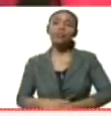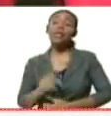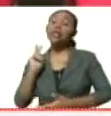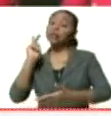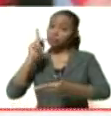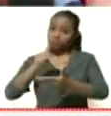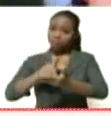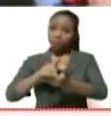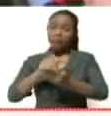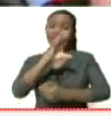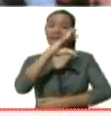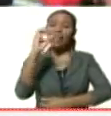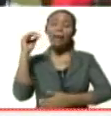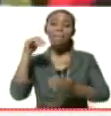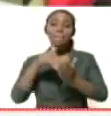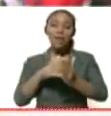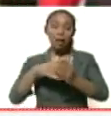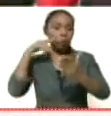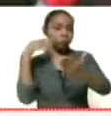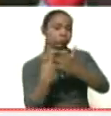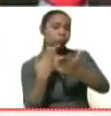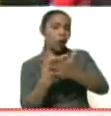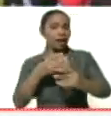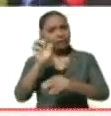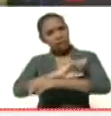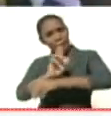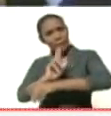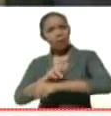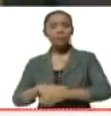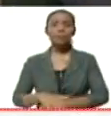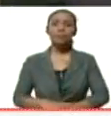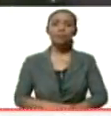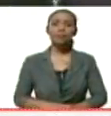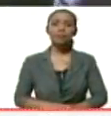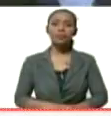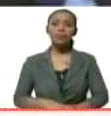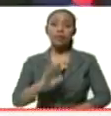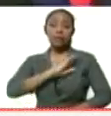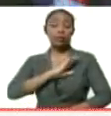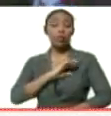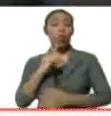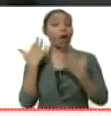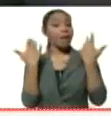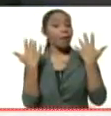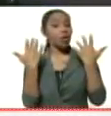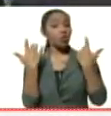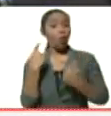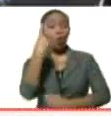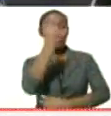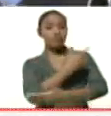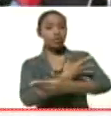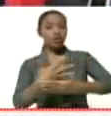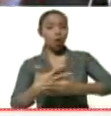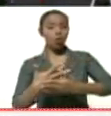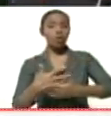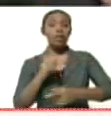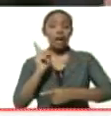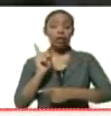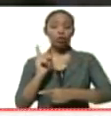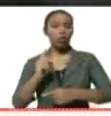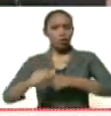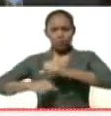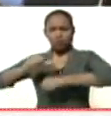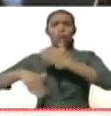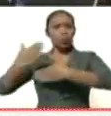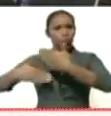Llegaron 500.000 pruebas rápidas. Tenemos en nuestras manos 1 millón y eso está